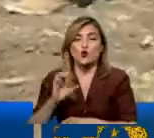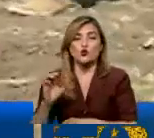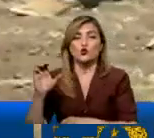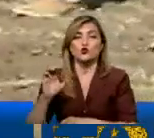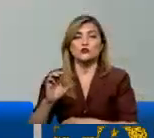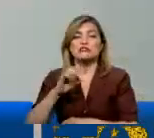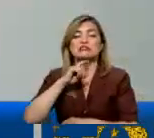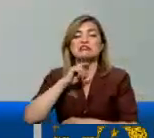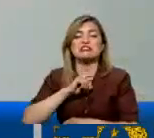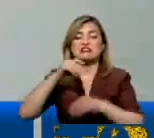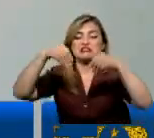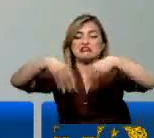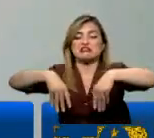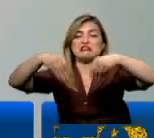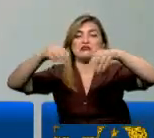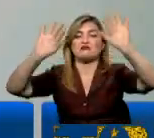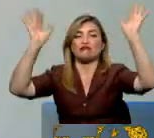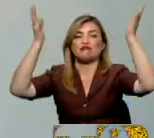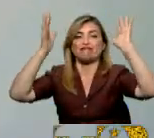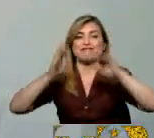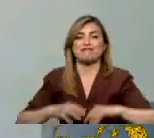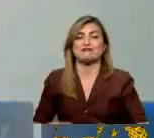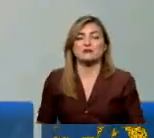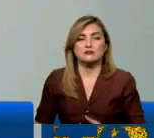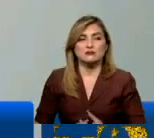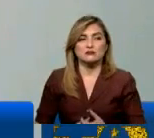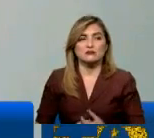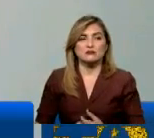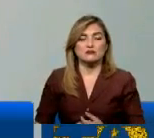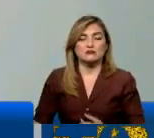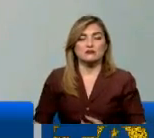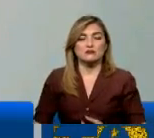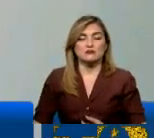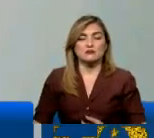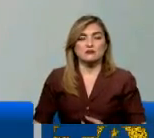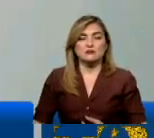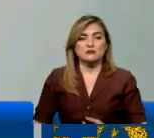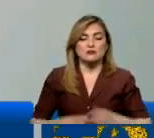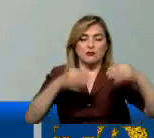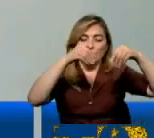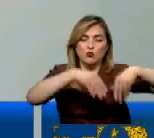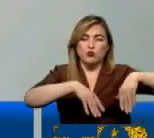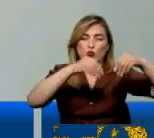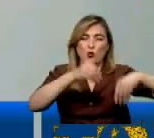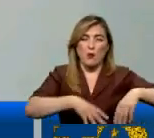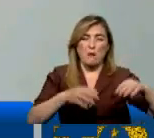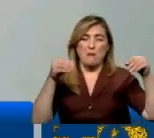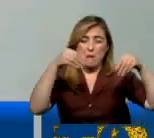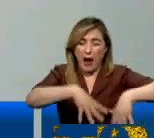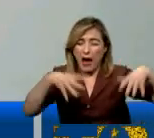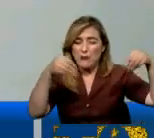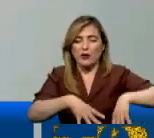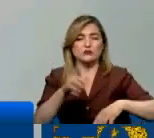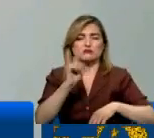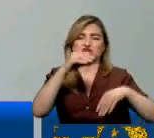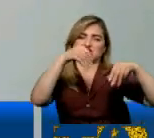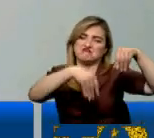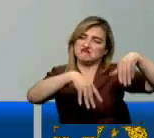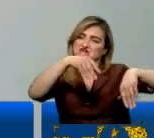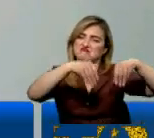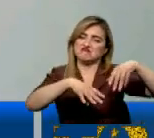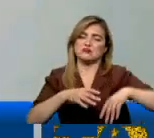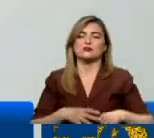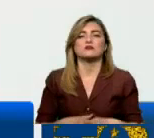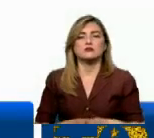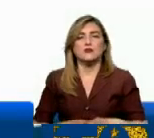causa sequías. Va a haber una estación invernal o una estación lluviosa, pero no va a llover tanto como el promedio. Ese es un poco el